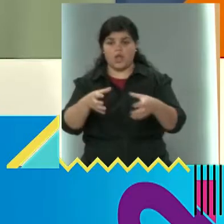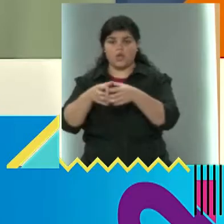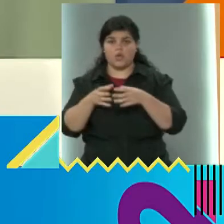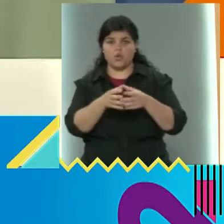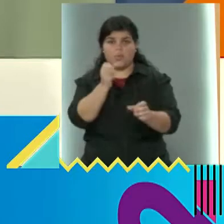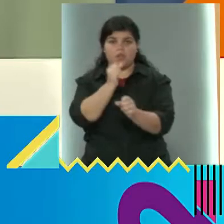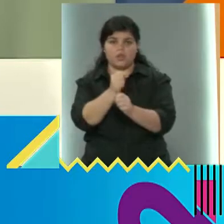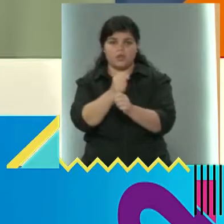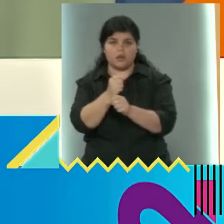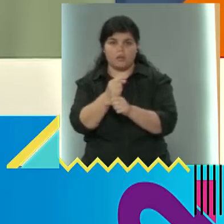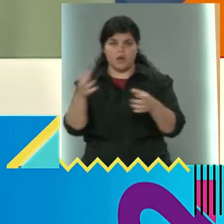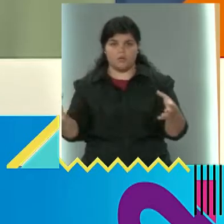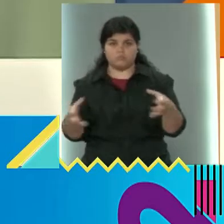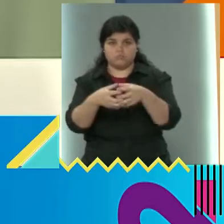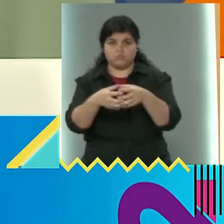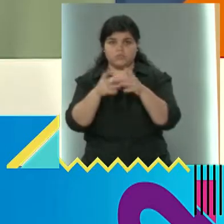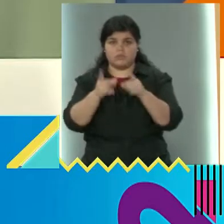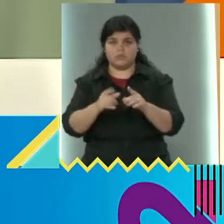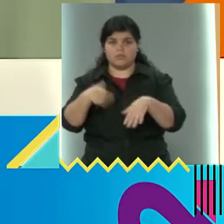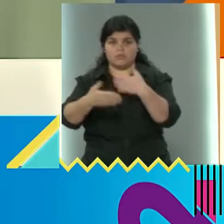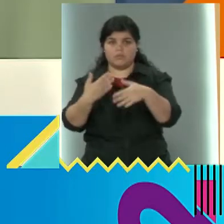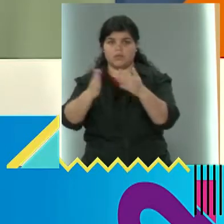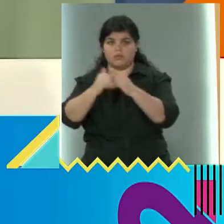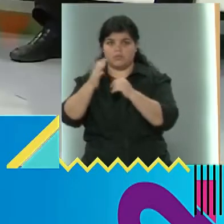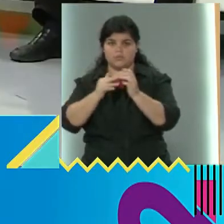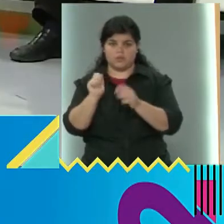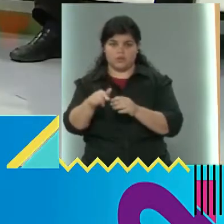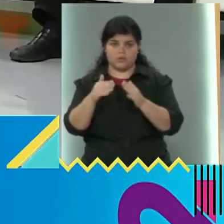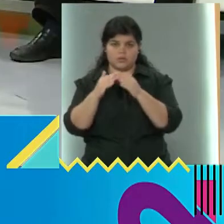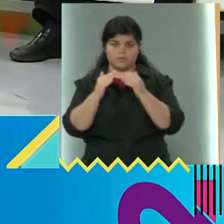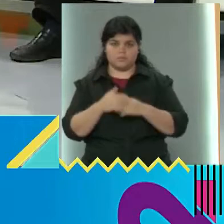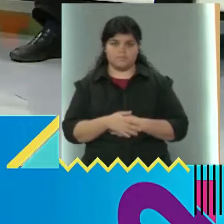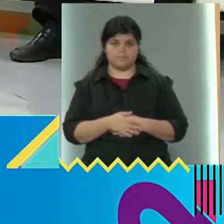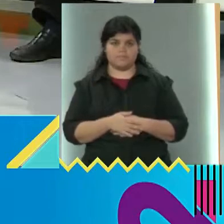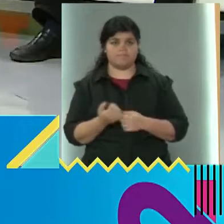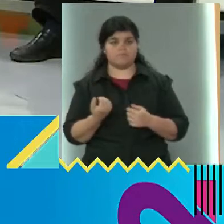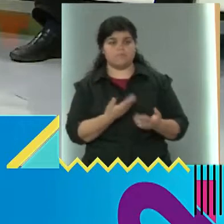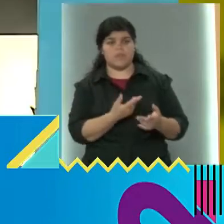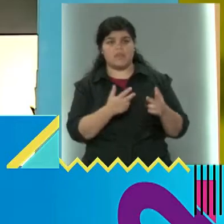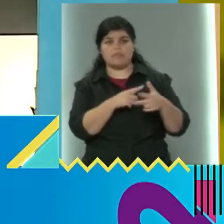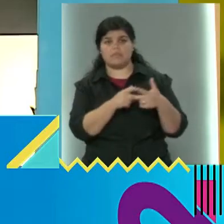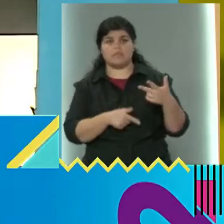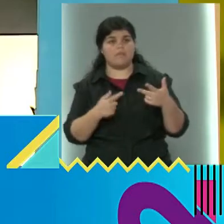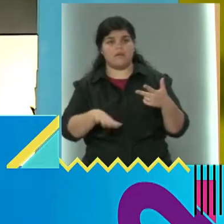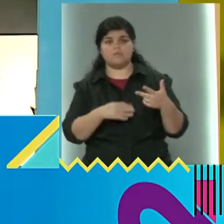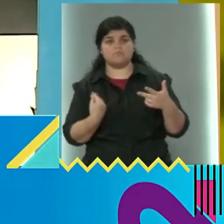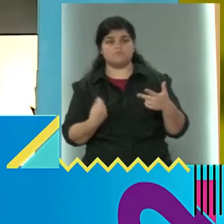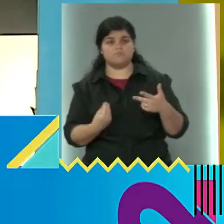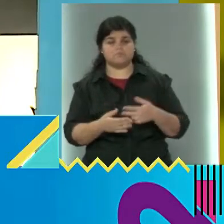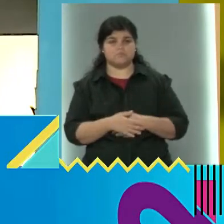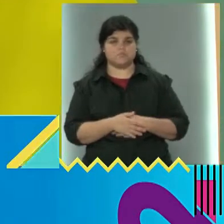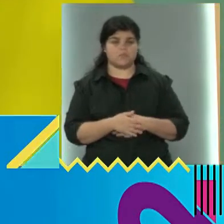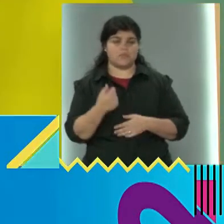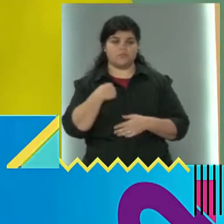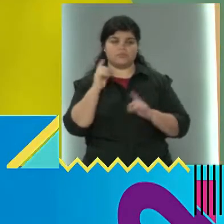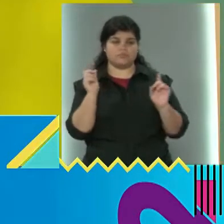trabajo y armar obras de vivienda. ¿Sus 3 acciones cuáles serían? Voy a ser